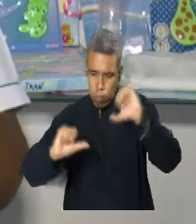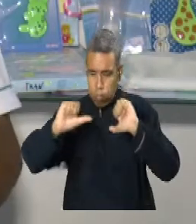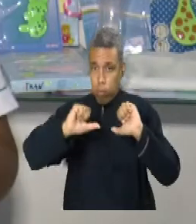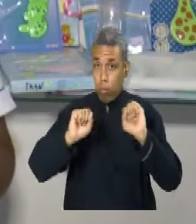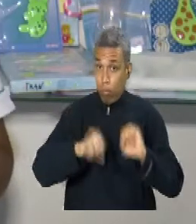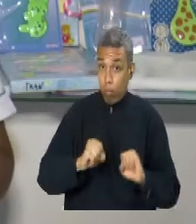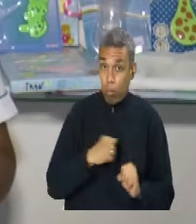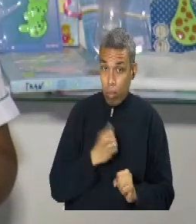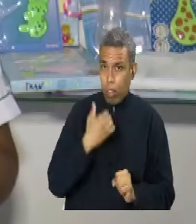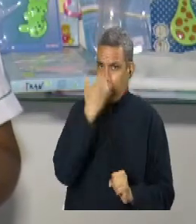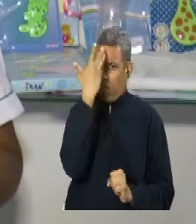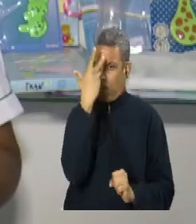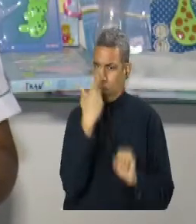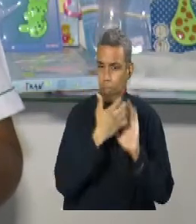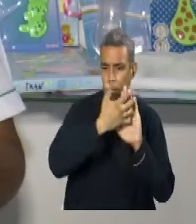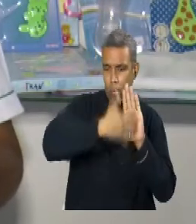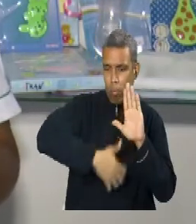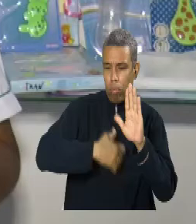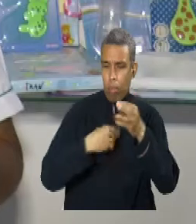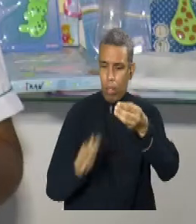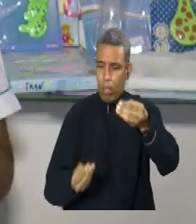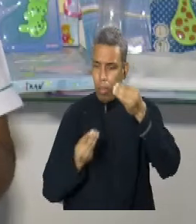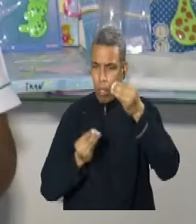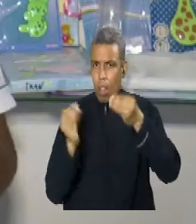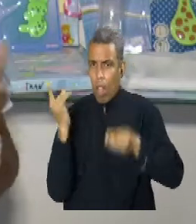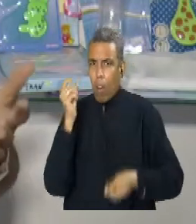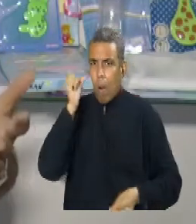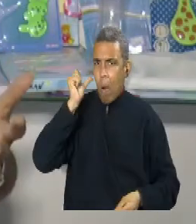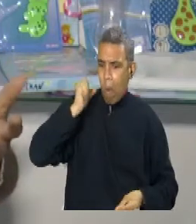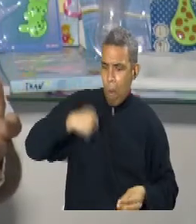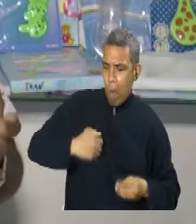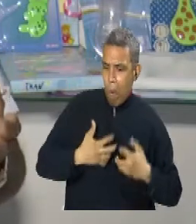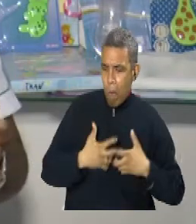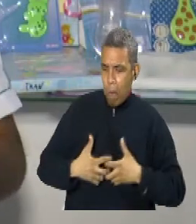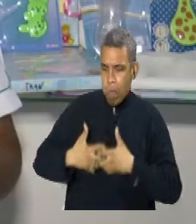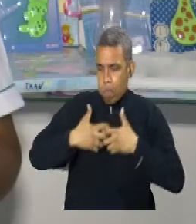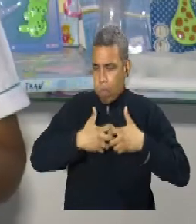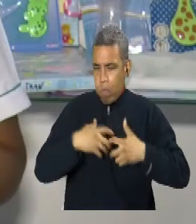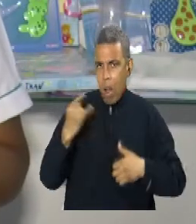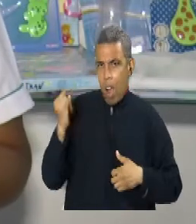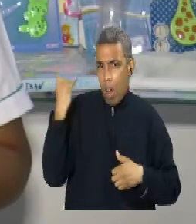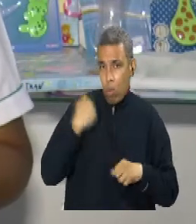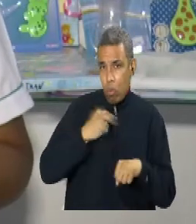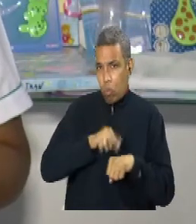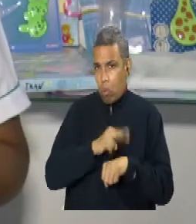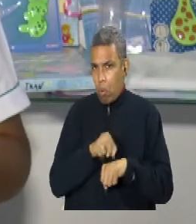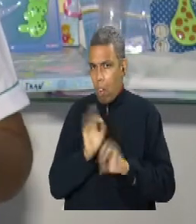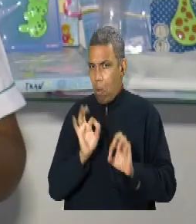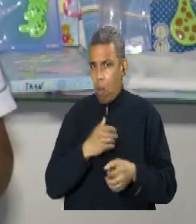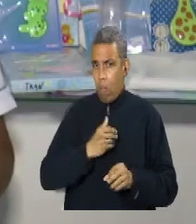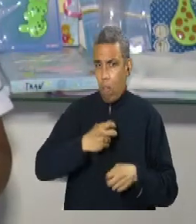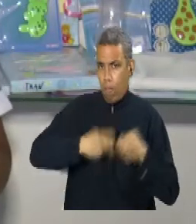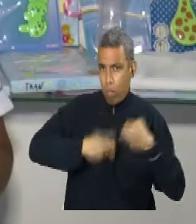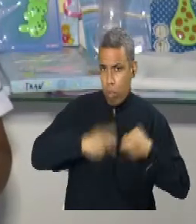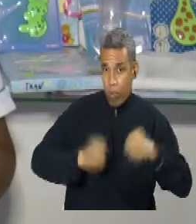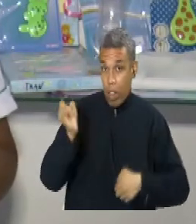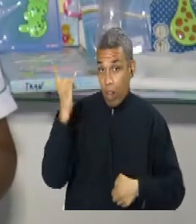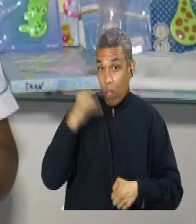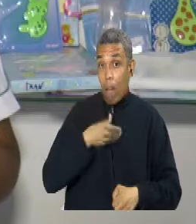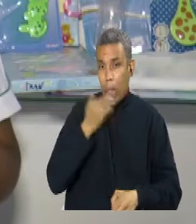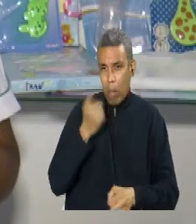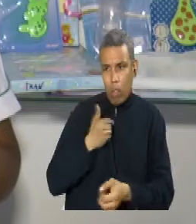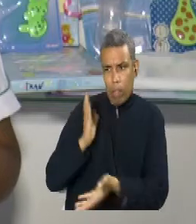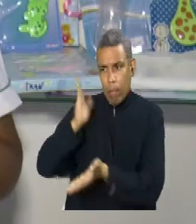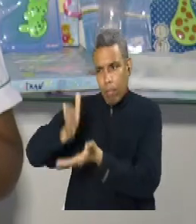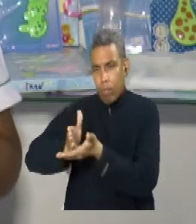permite detectar si la paciente tiene complicaciones o no, o es un embarazo normal. Por eso, mamita, yo te invito a que asistas al control